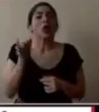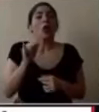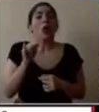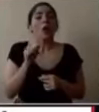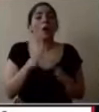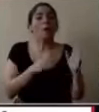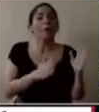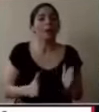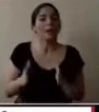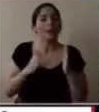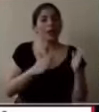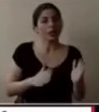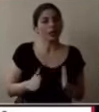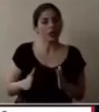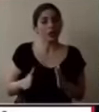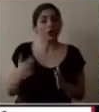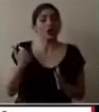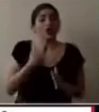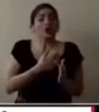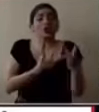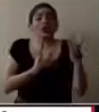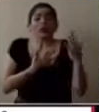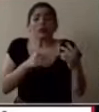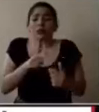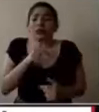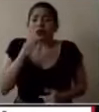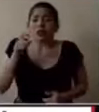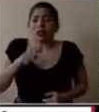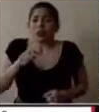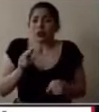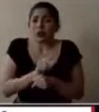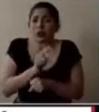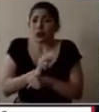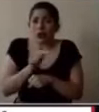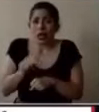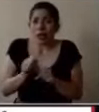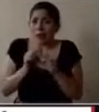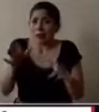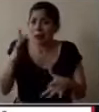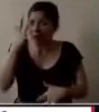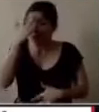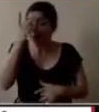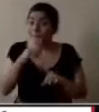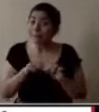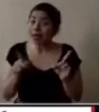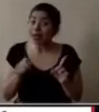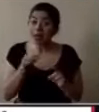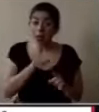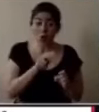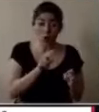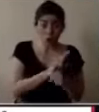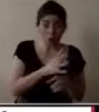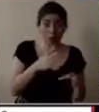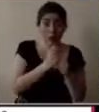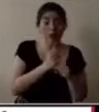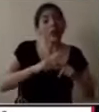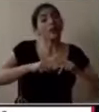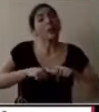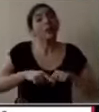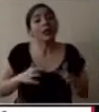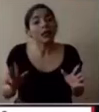de preparación que esperamos nunca usar en esta pandemia. Pero eso depende de muchos factores, de